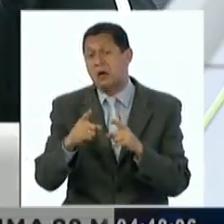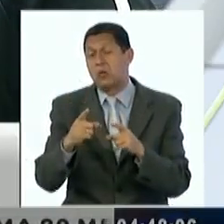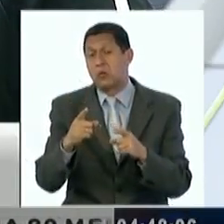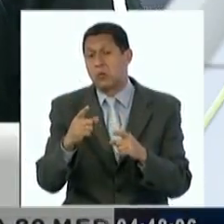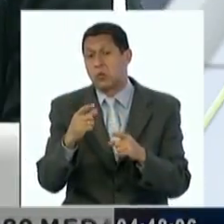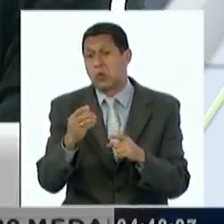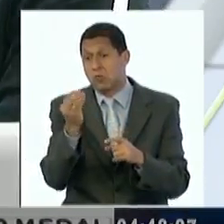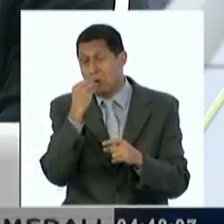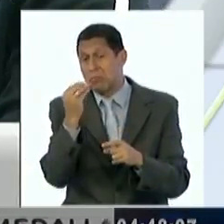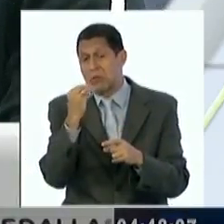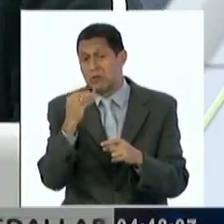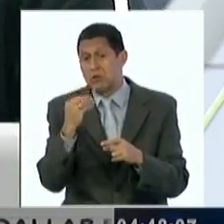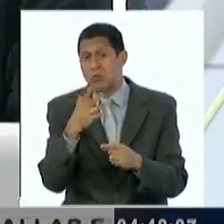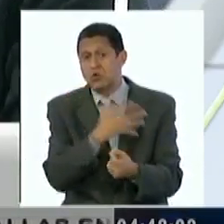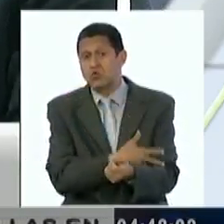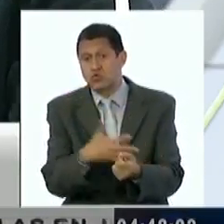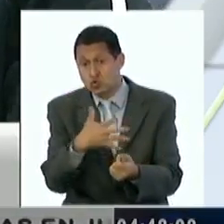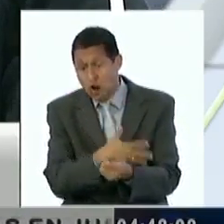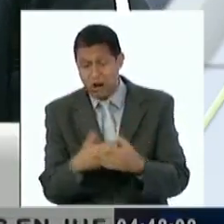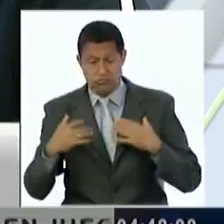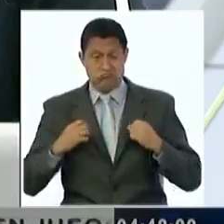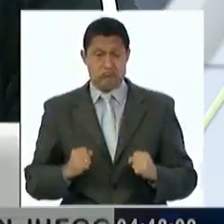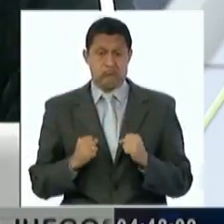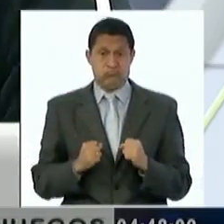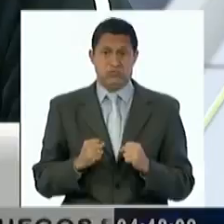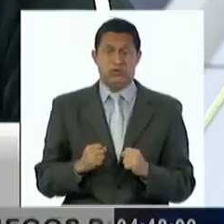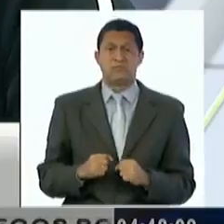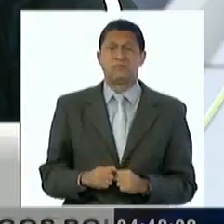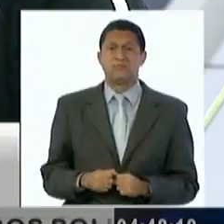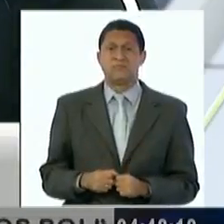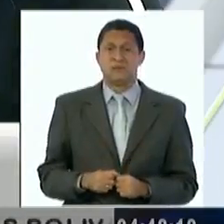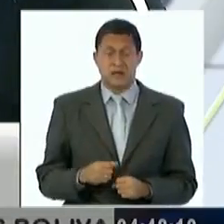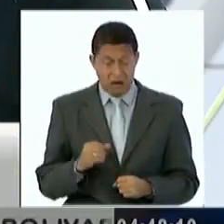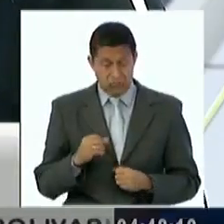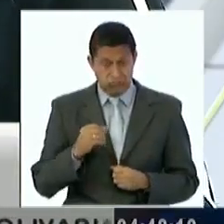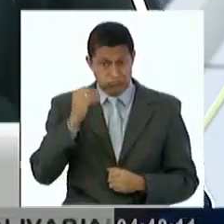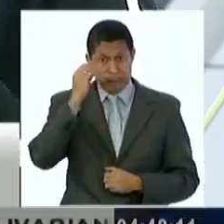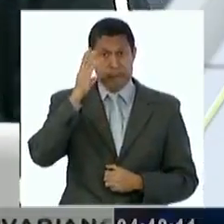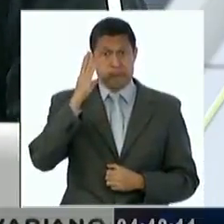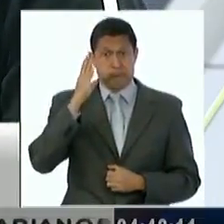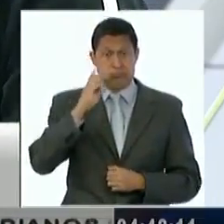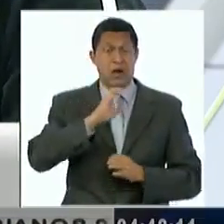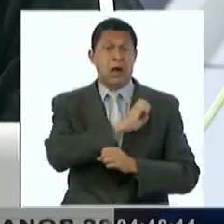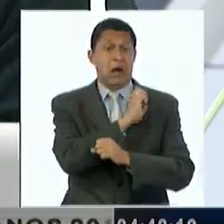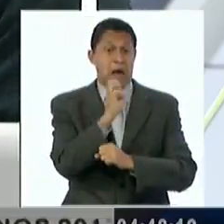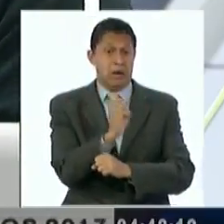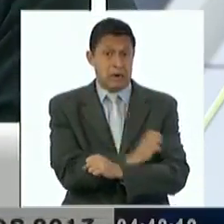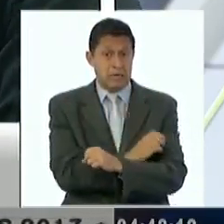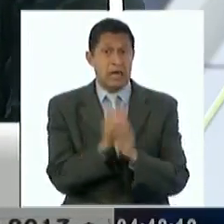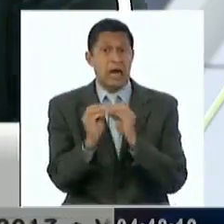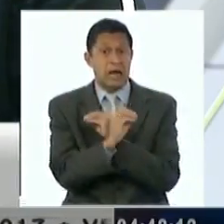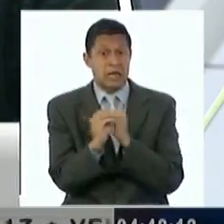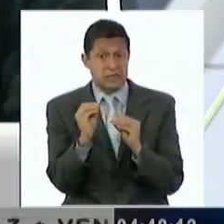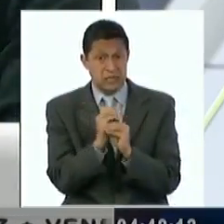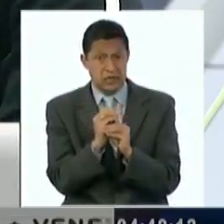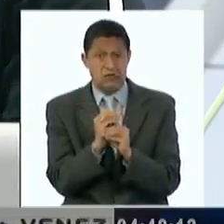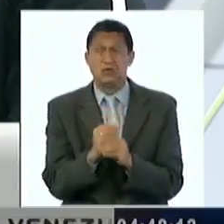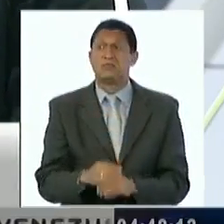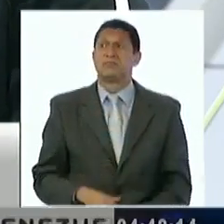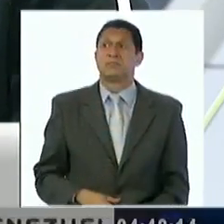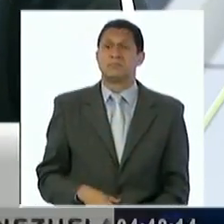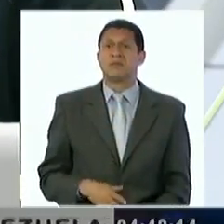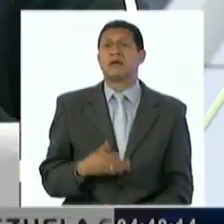complementarios como sueros de acondicionamiento físico que ambienta la capacidad de producir energía en la célula de parte de la mitocondria que es la